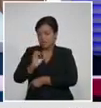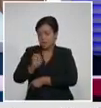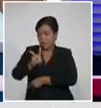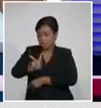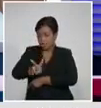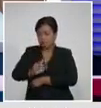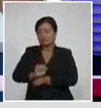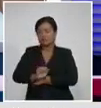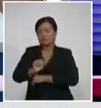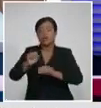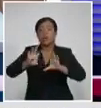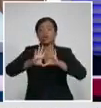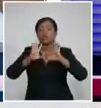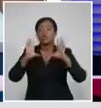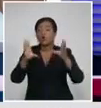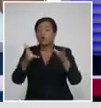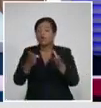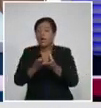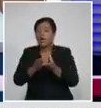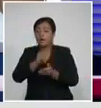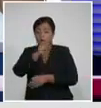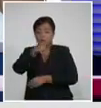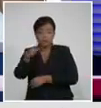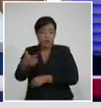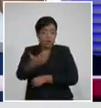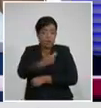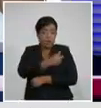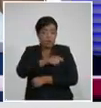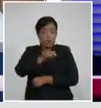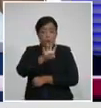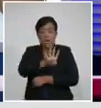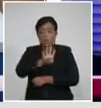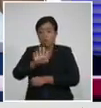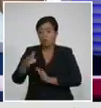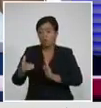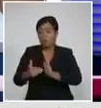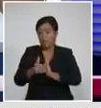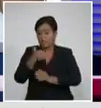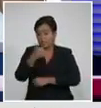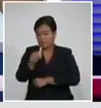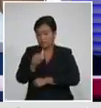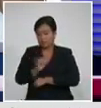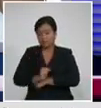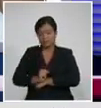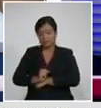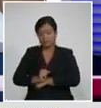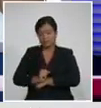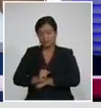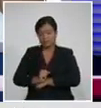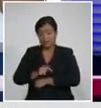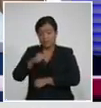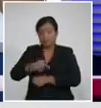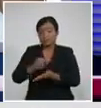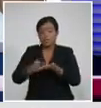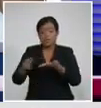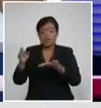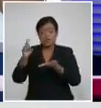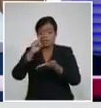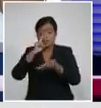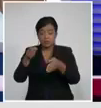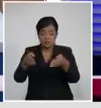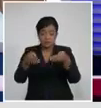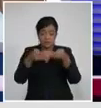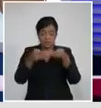voluntarios a vacunar de 44.010 y hasta el fin de esta semana, al cierre de la semana que acaba